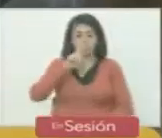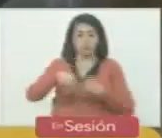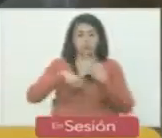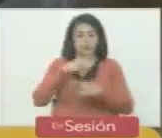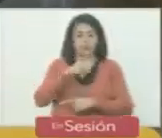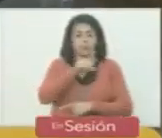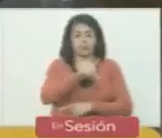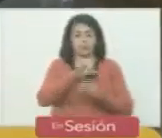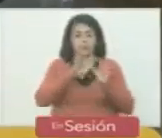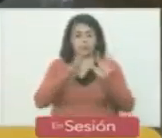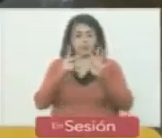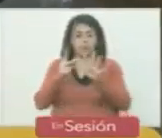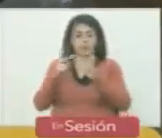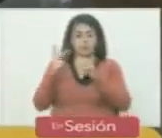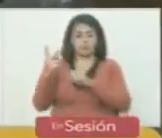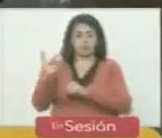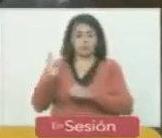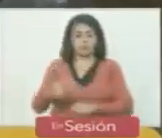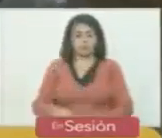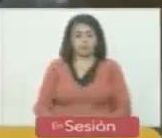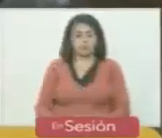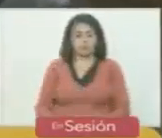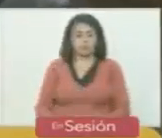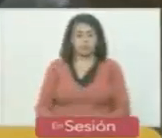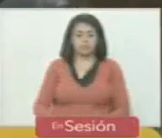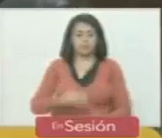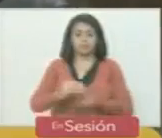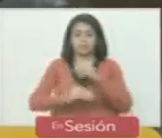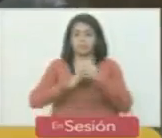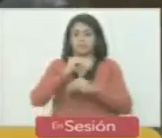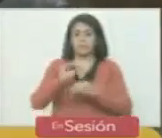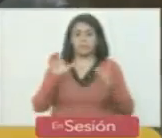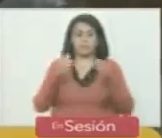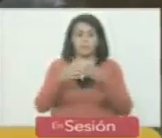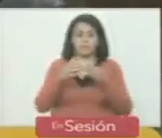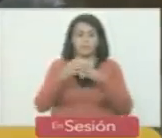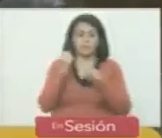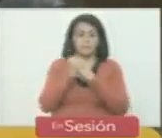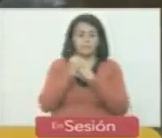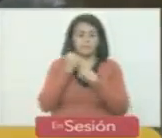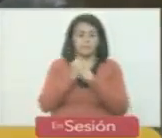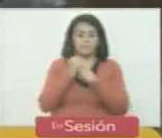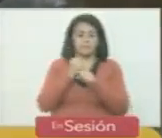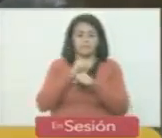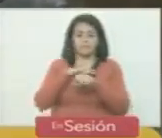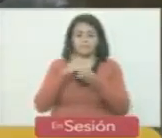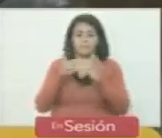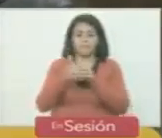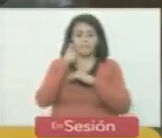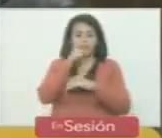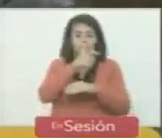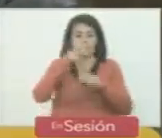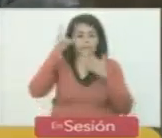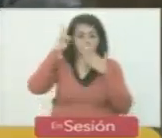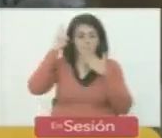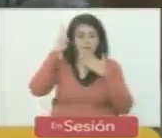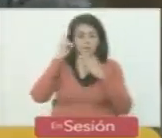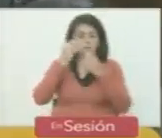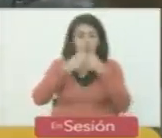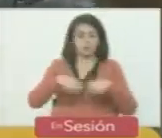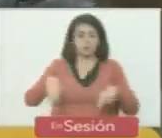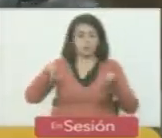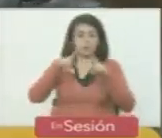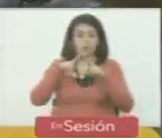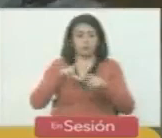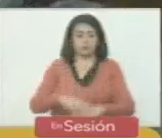en 1972, se creó un grupo de trabajo sobre poblaciones indígenas en Naciones